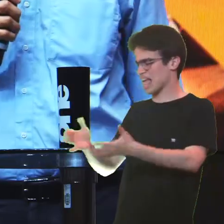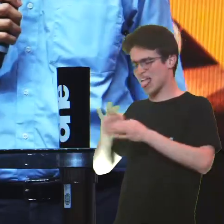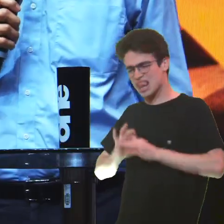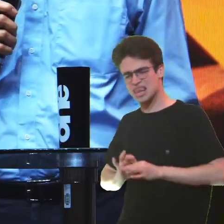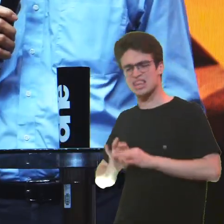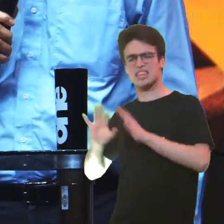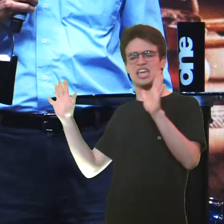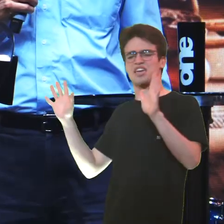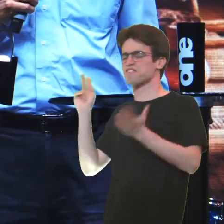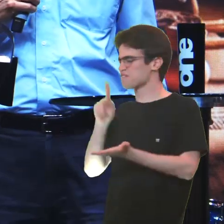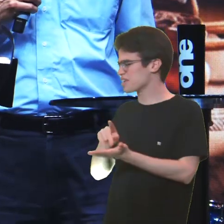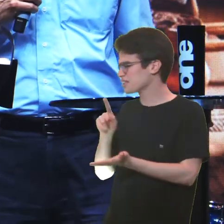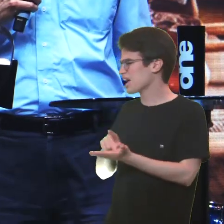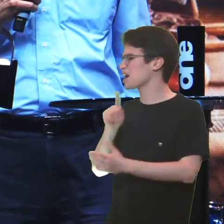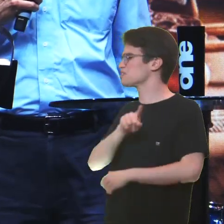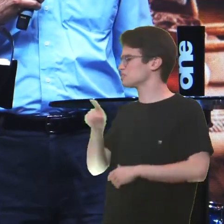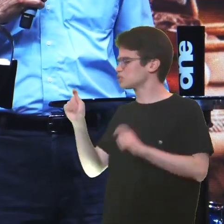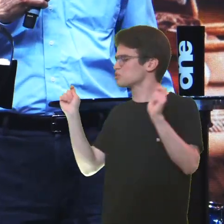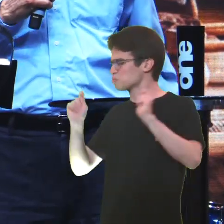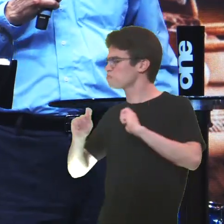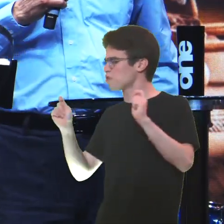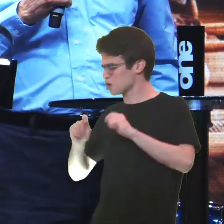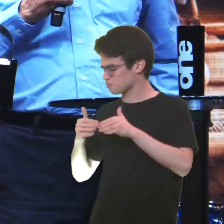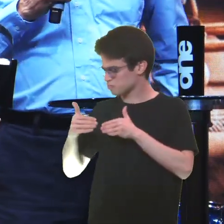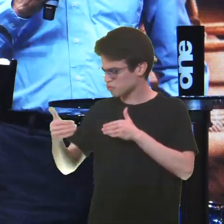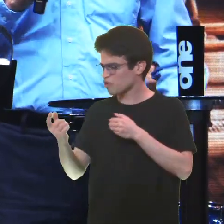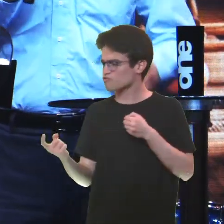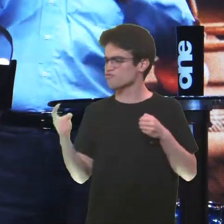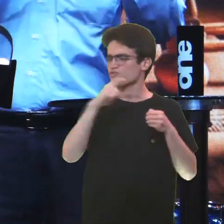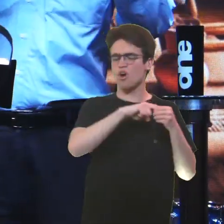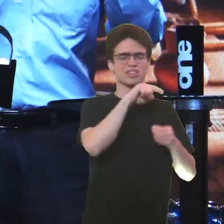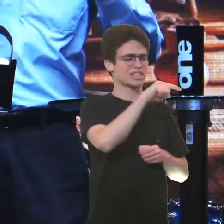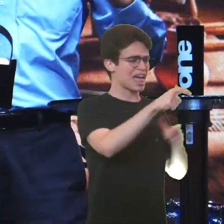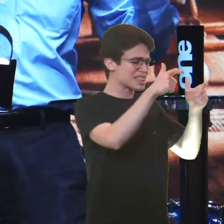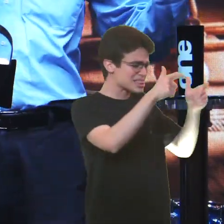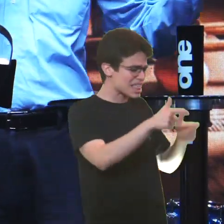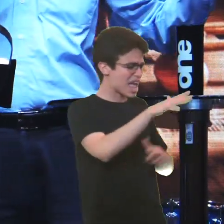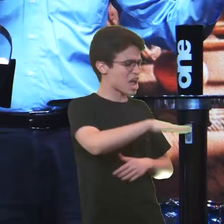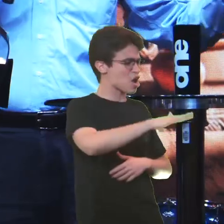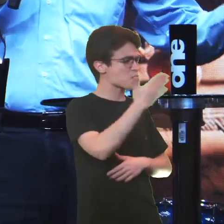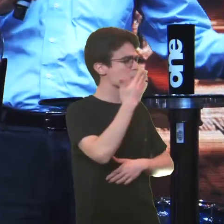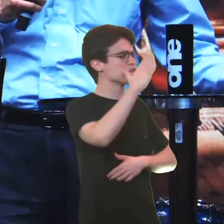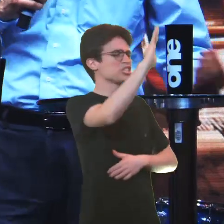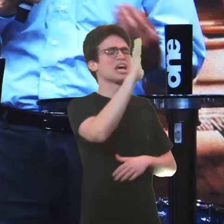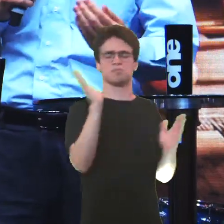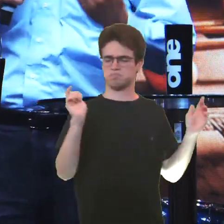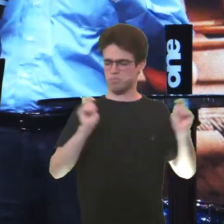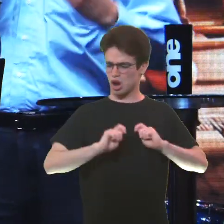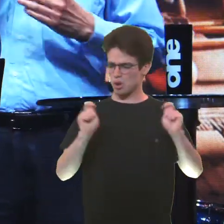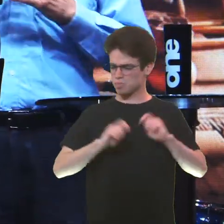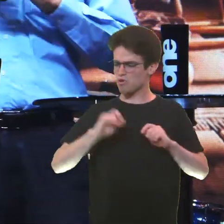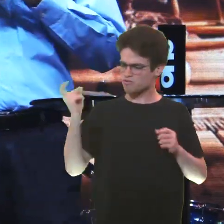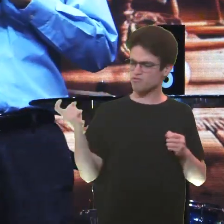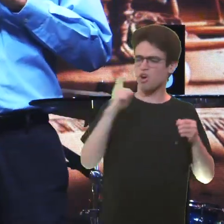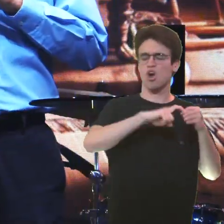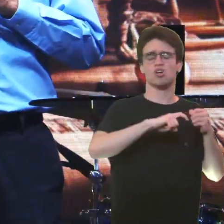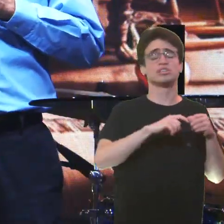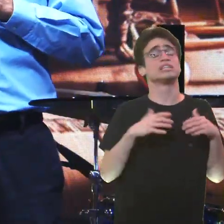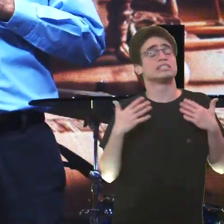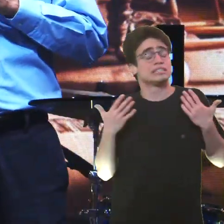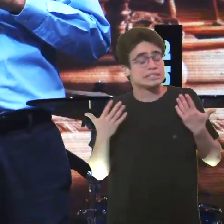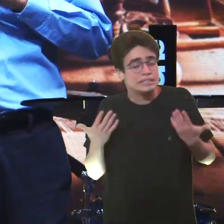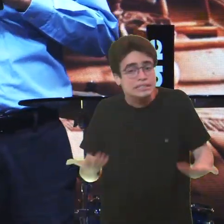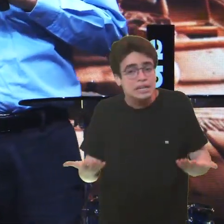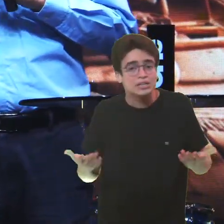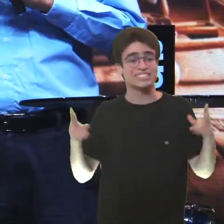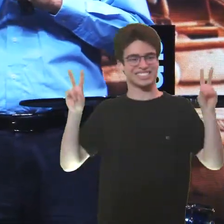tierra prometida. que os faria voltar à terra prometida. En esas condiciones es que Jeremías escribe la carta E debaixo